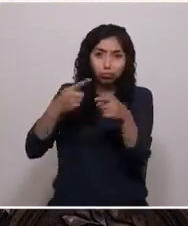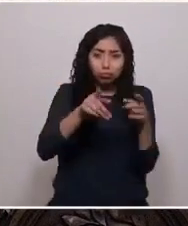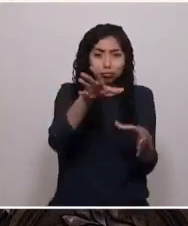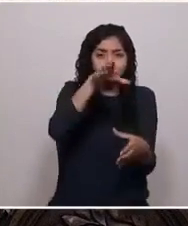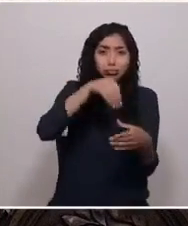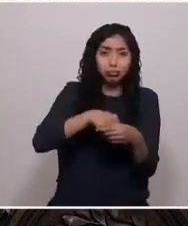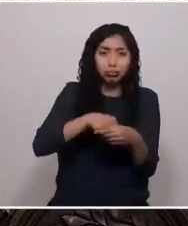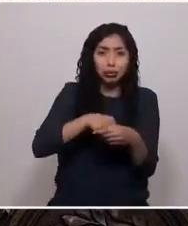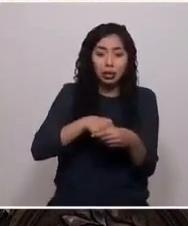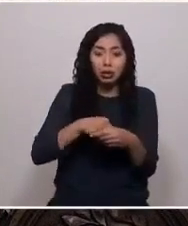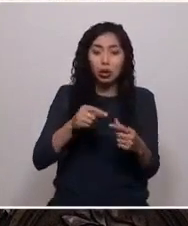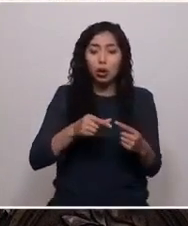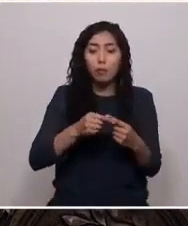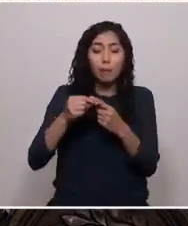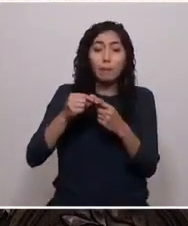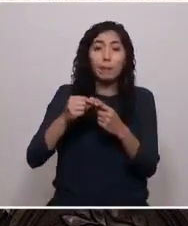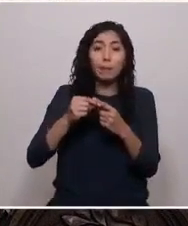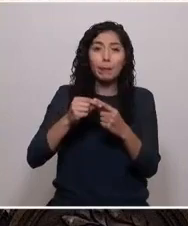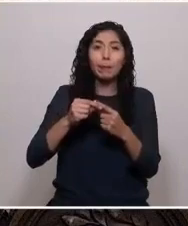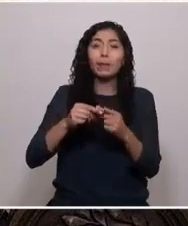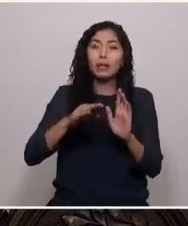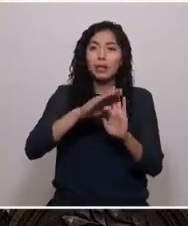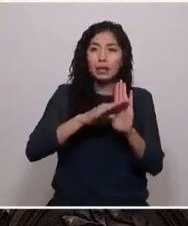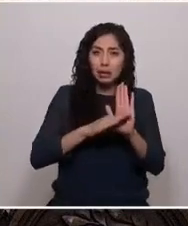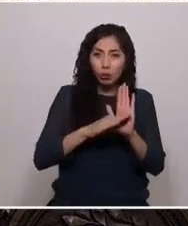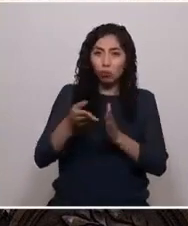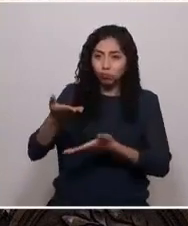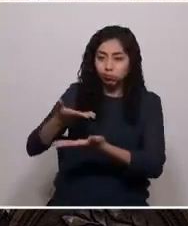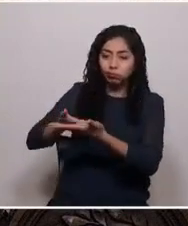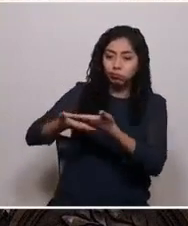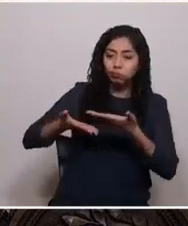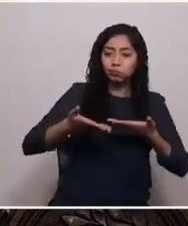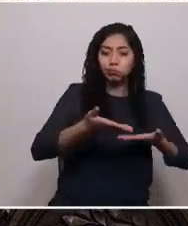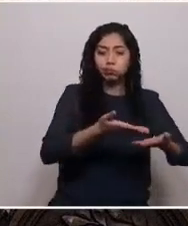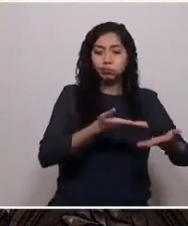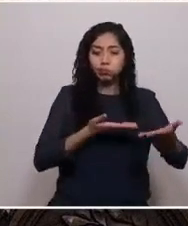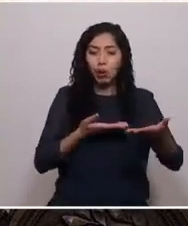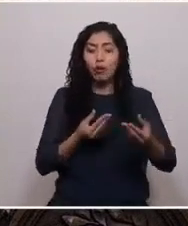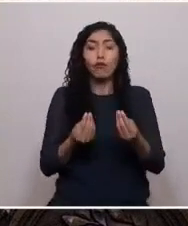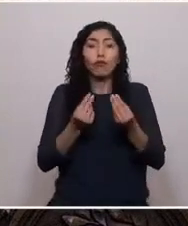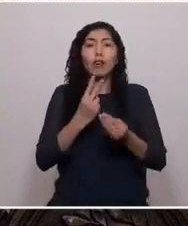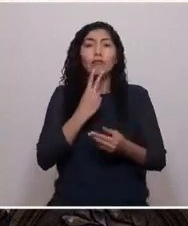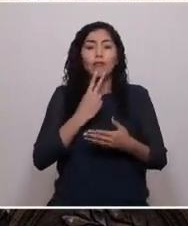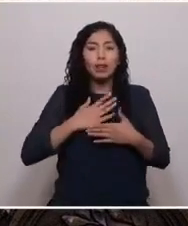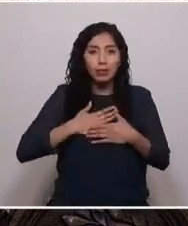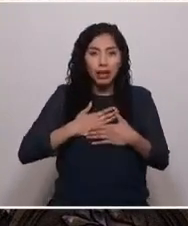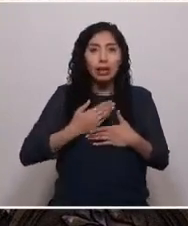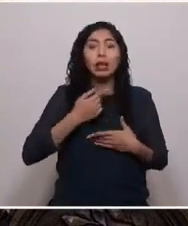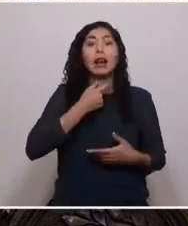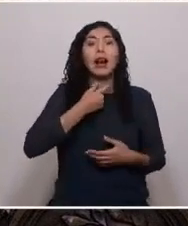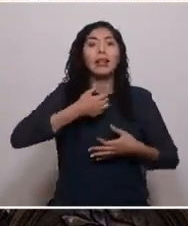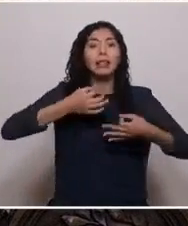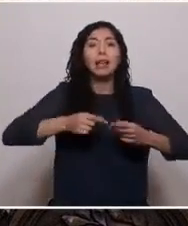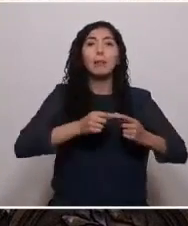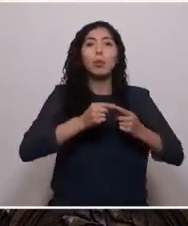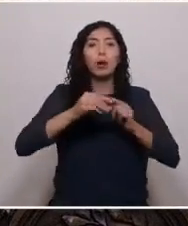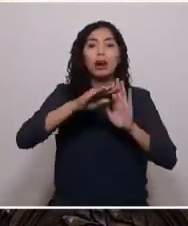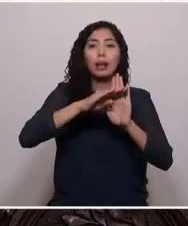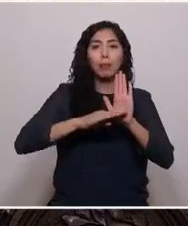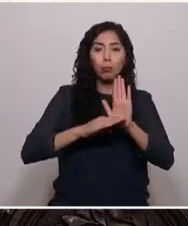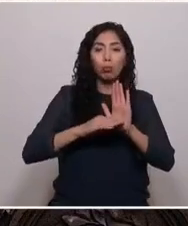los principios andinos de la reciprocidad, complementariedad, buen vivir y garantizando el principio de pluralismo